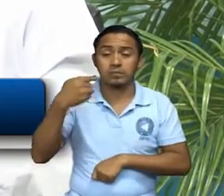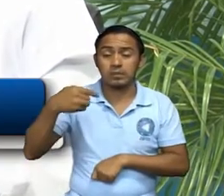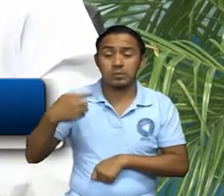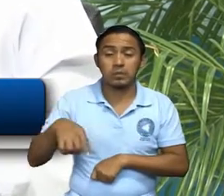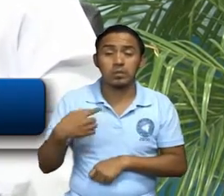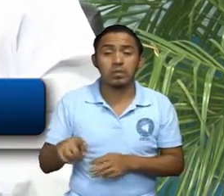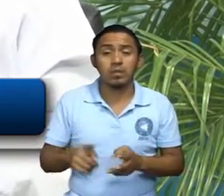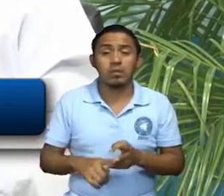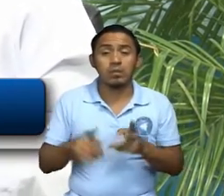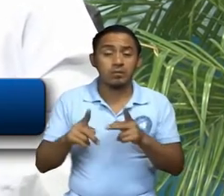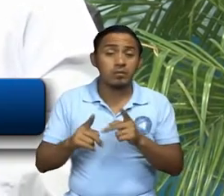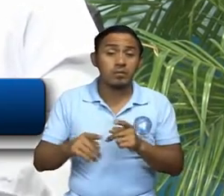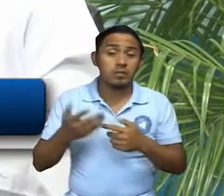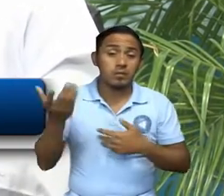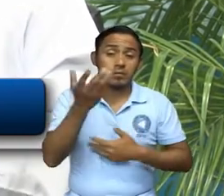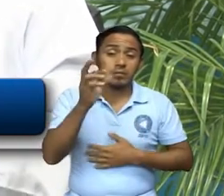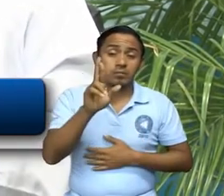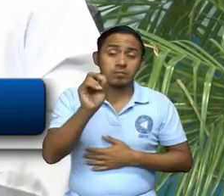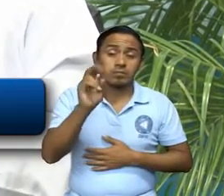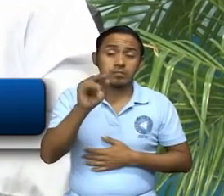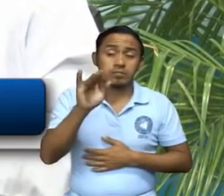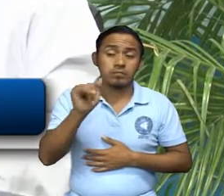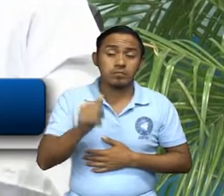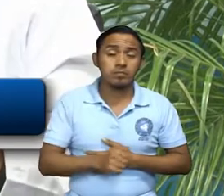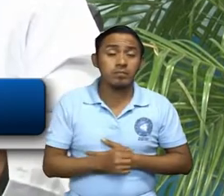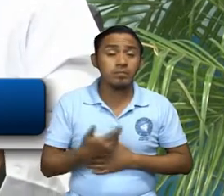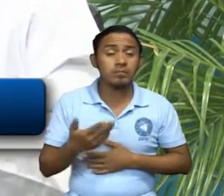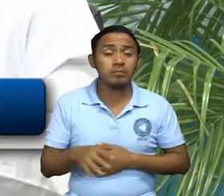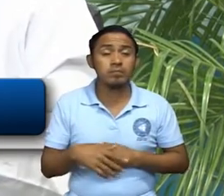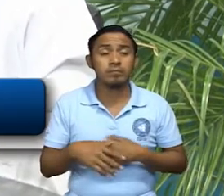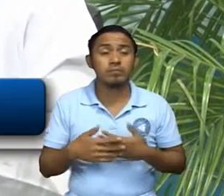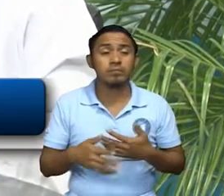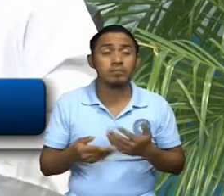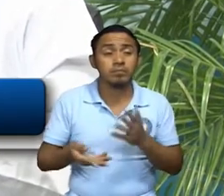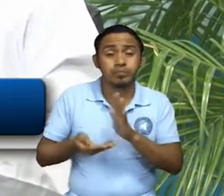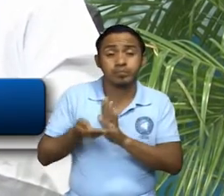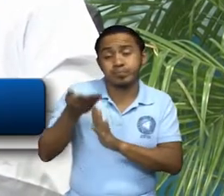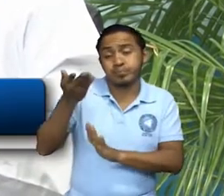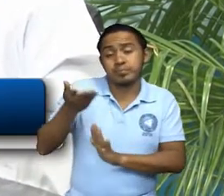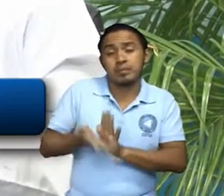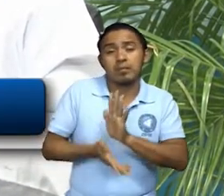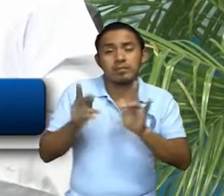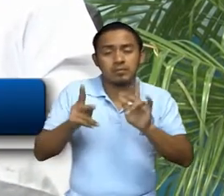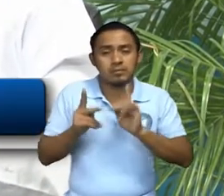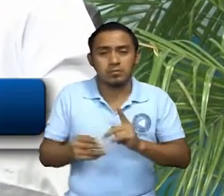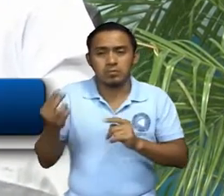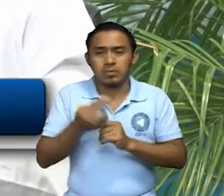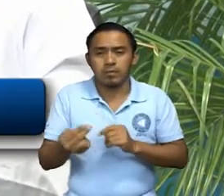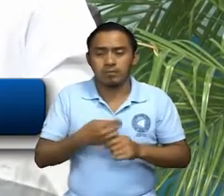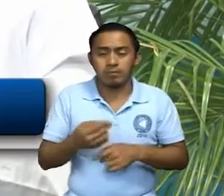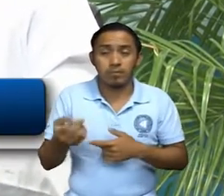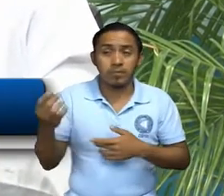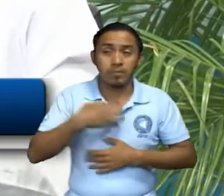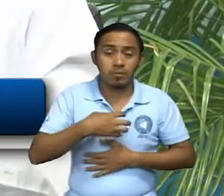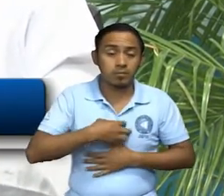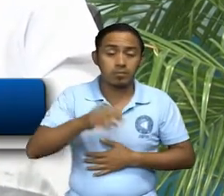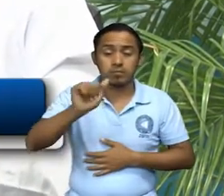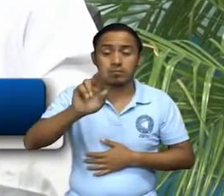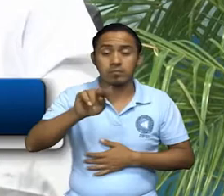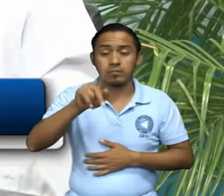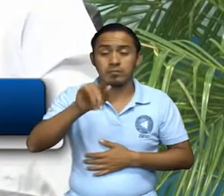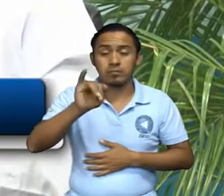pacientes crónicos con enfermedades como hipertensión, pacientes con la necesidad de utilización de anticoagulantes. Eso